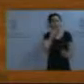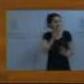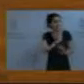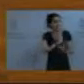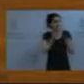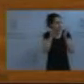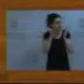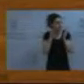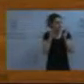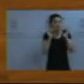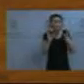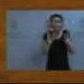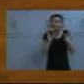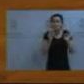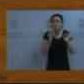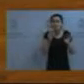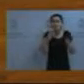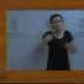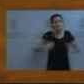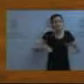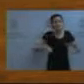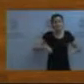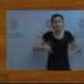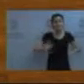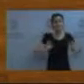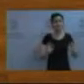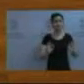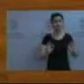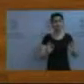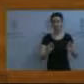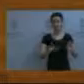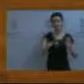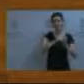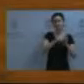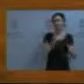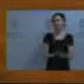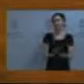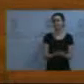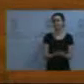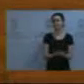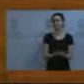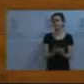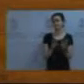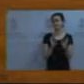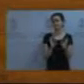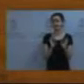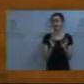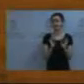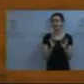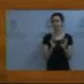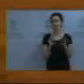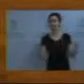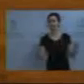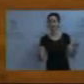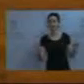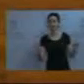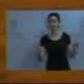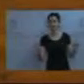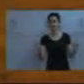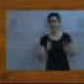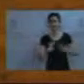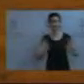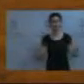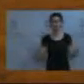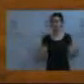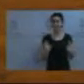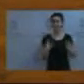Y este principio tan simple y tan sencillo puede ser el principio de mi argumentación y el final, porque en realidad nada más hay que hablar